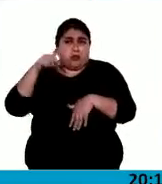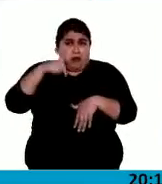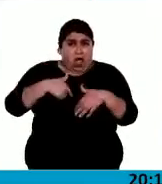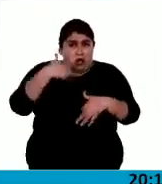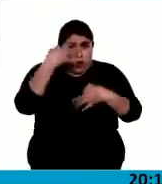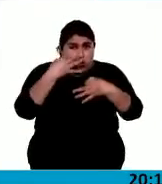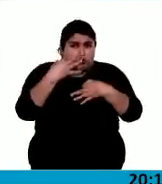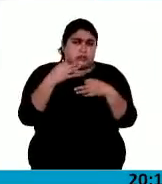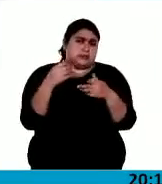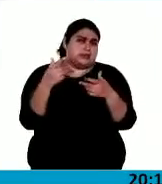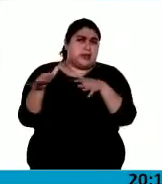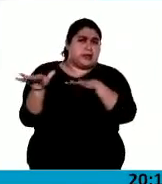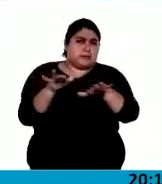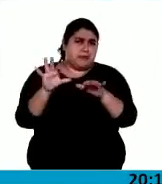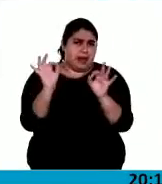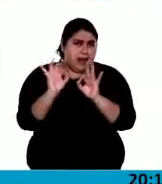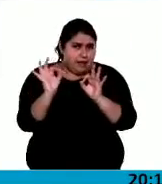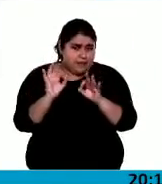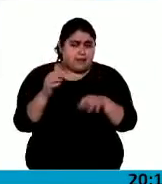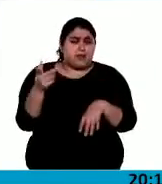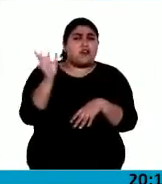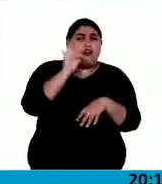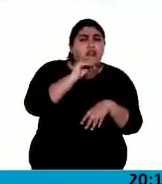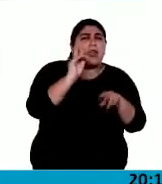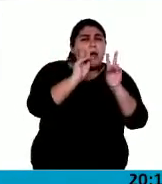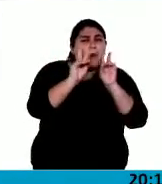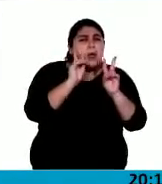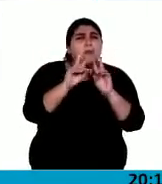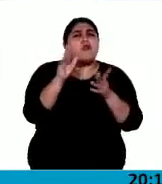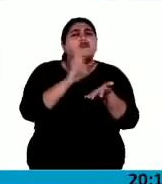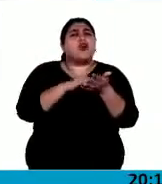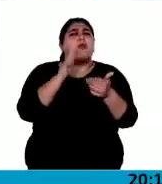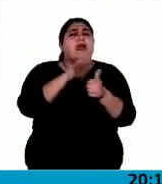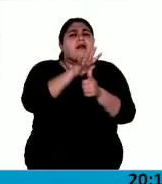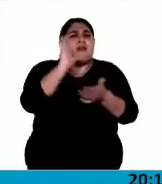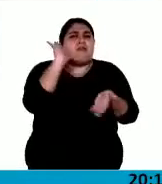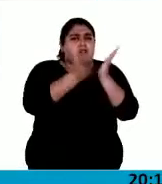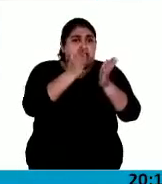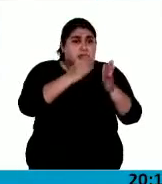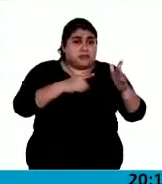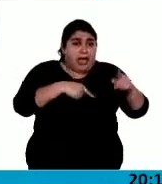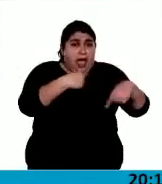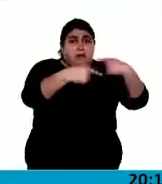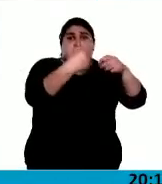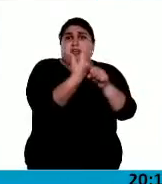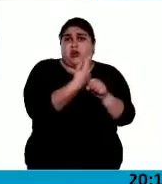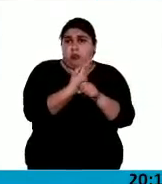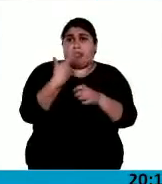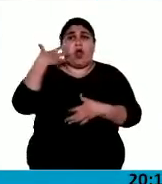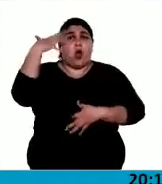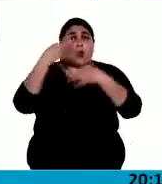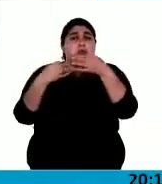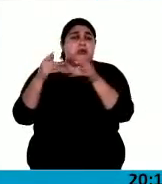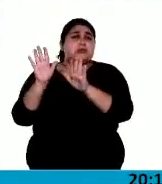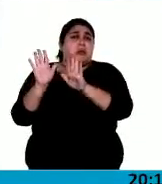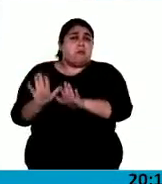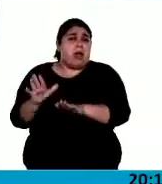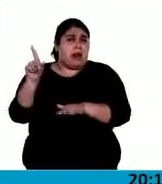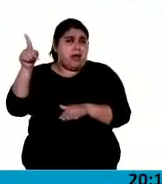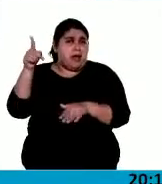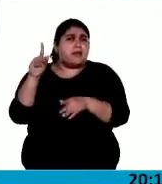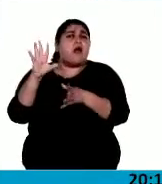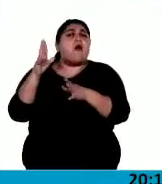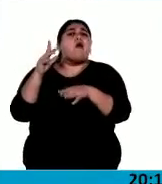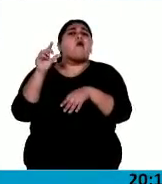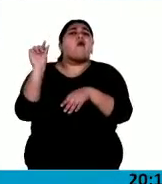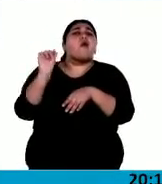no funciona. Vemos diariamente casos, por ejemplo, de violencia de género que no pueden avanzar porque la justicia hoy funciona limitadamente justamente